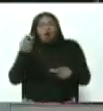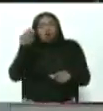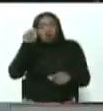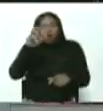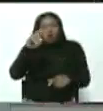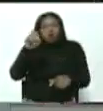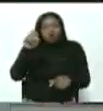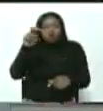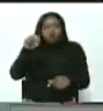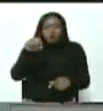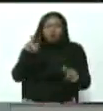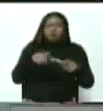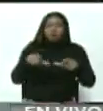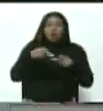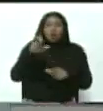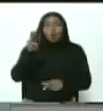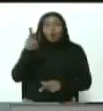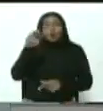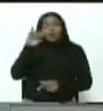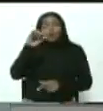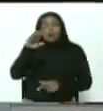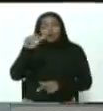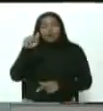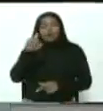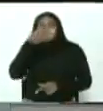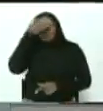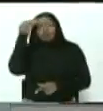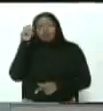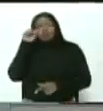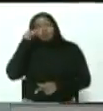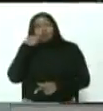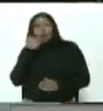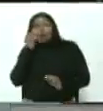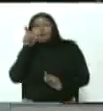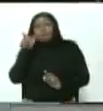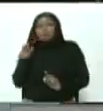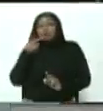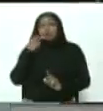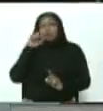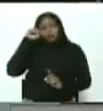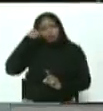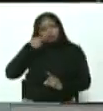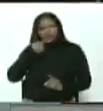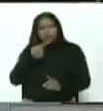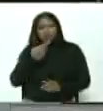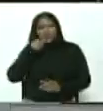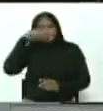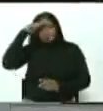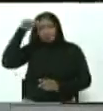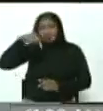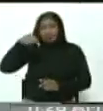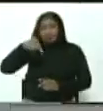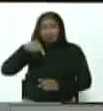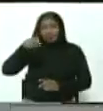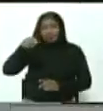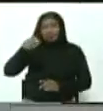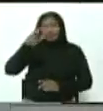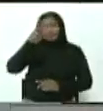de Urica. Pero se me olvidó, me lo recordó alguien, que debía decirlo, mi papá es de aquí, de Bergantín.